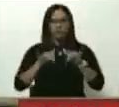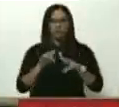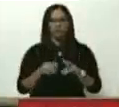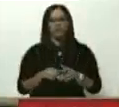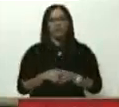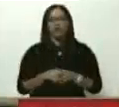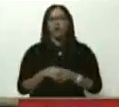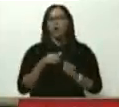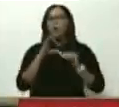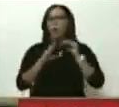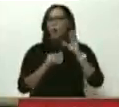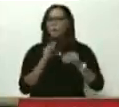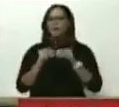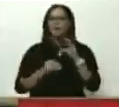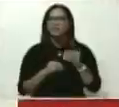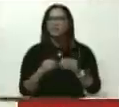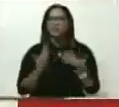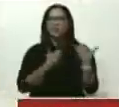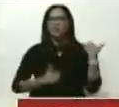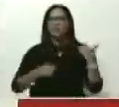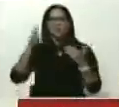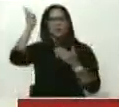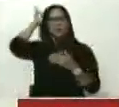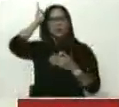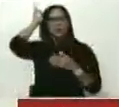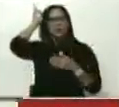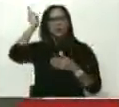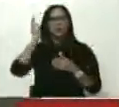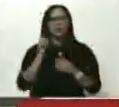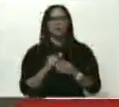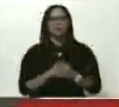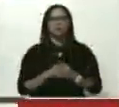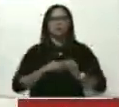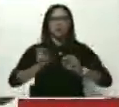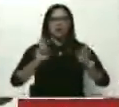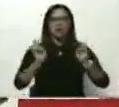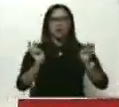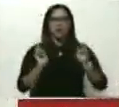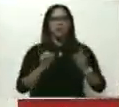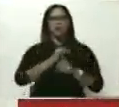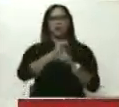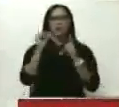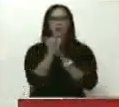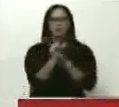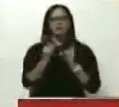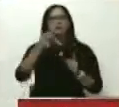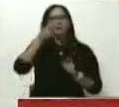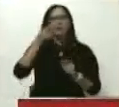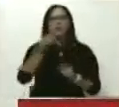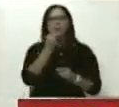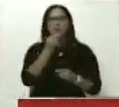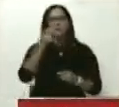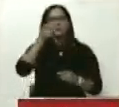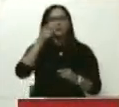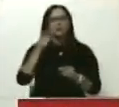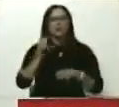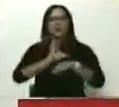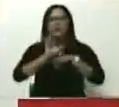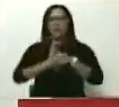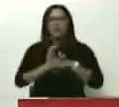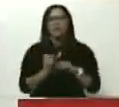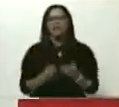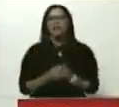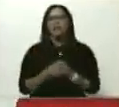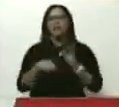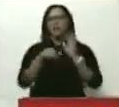Conversé con el presidente de Perú, Pedro Castillo, de temas de medio ambiente, seguridad alimentaria, seguridad ciudadana y medidas para